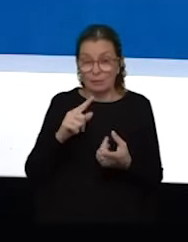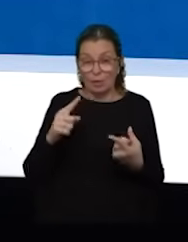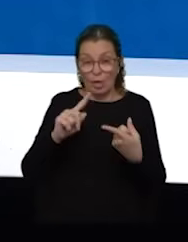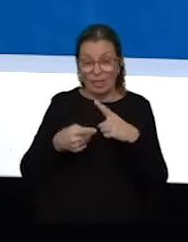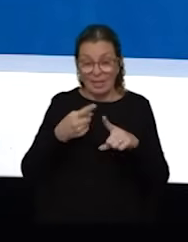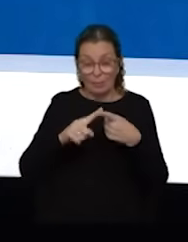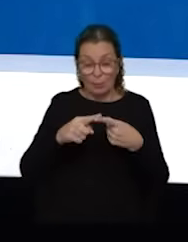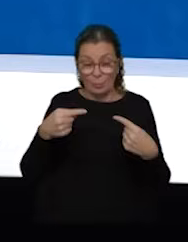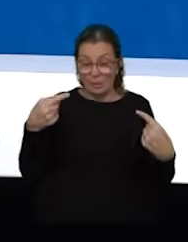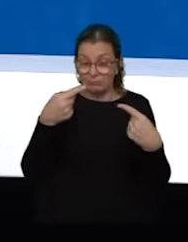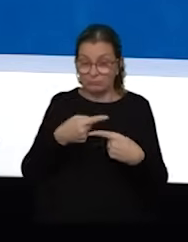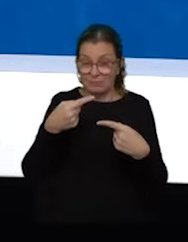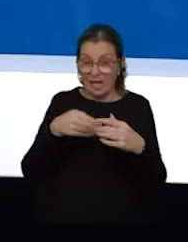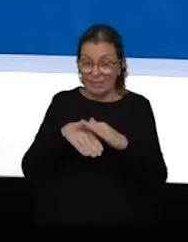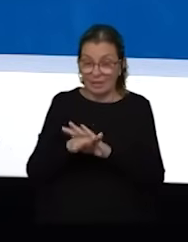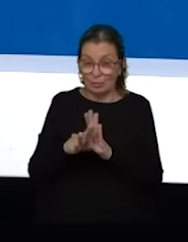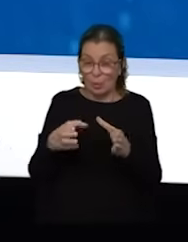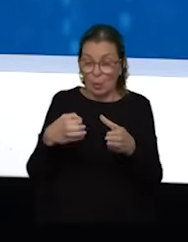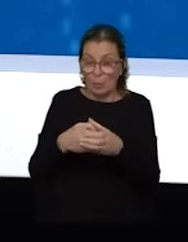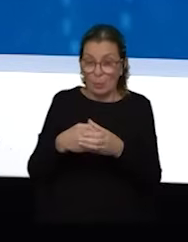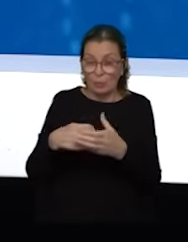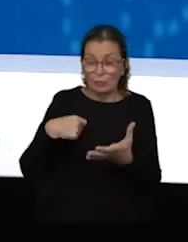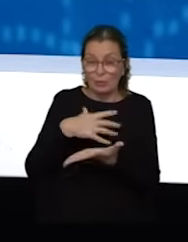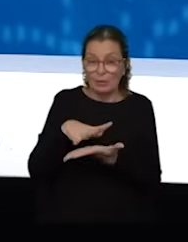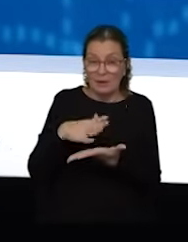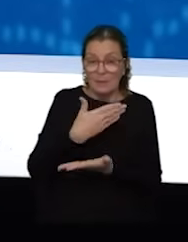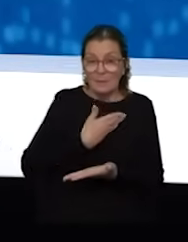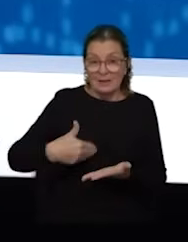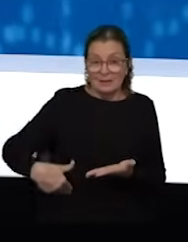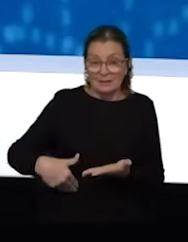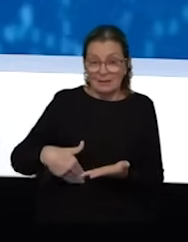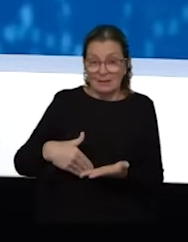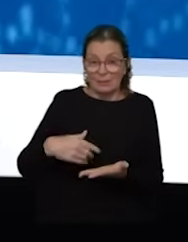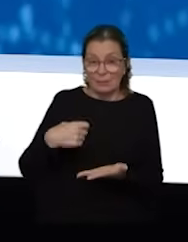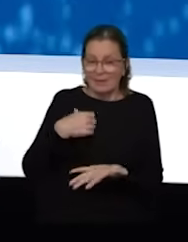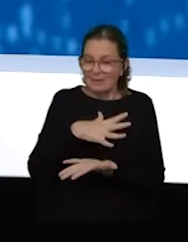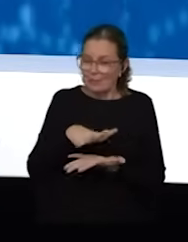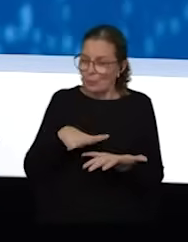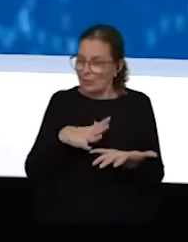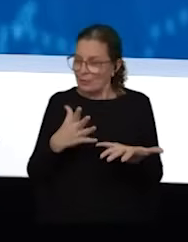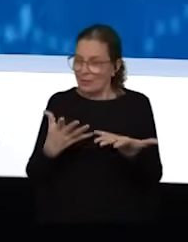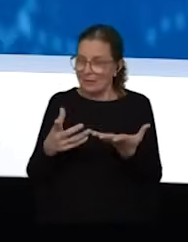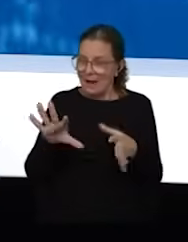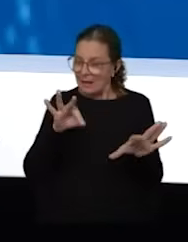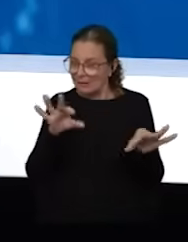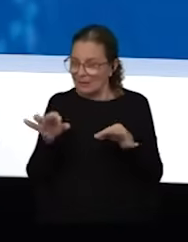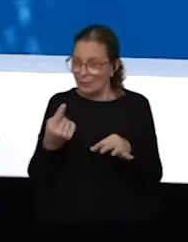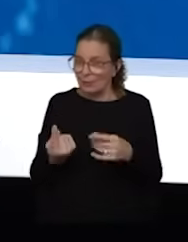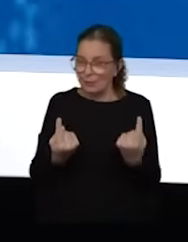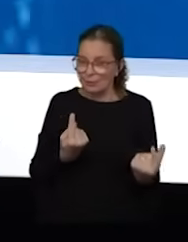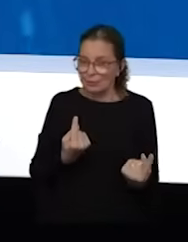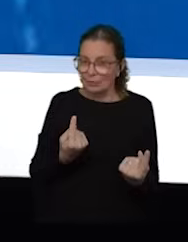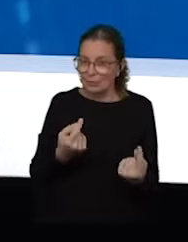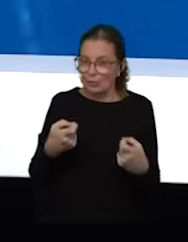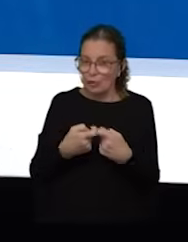la interna de la coalición también dejan al presidente en una situación de debilidad porque tiene que elegir entre uno de sus